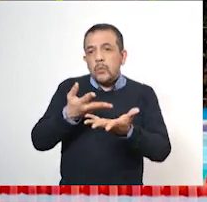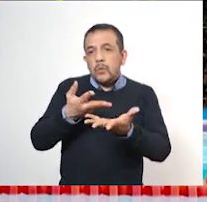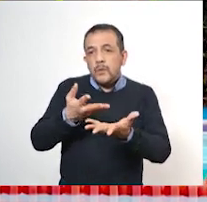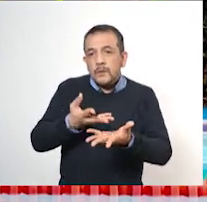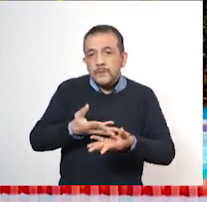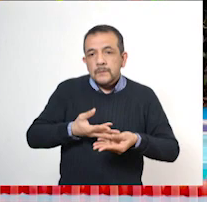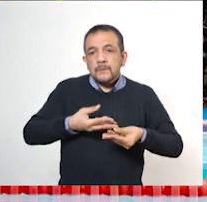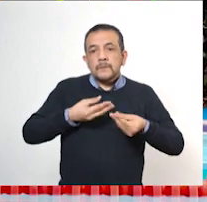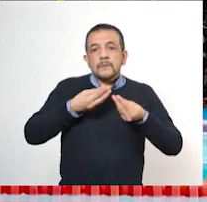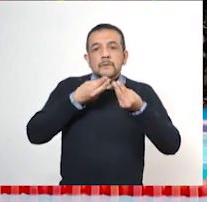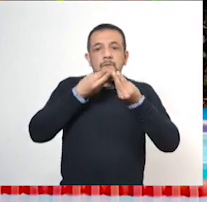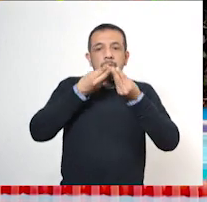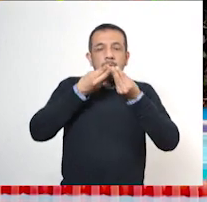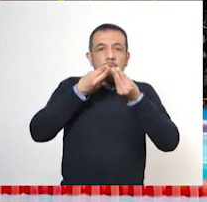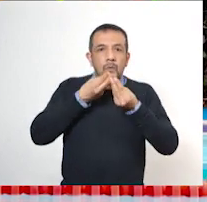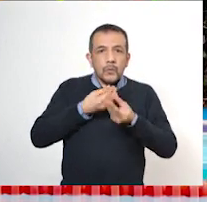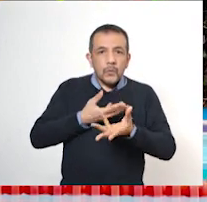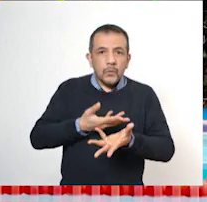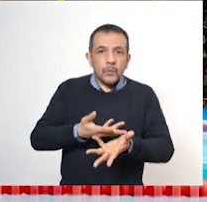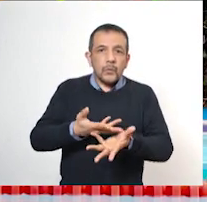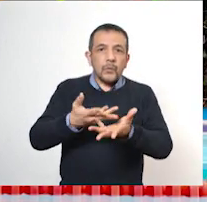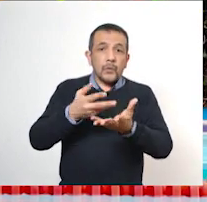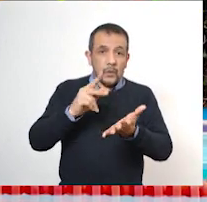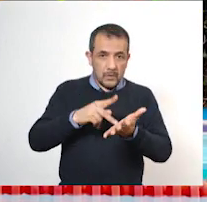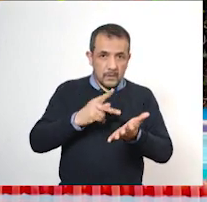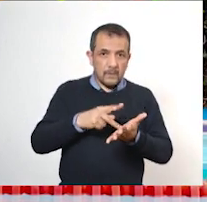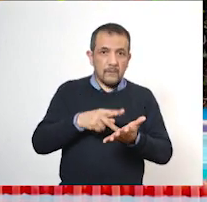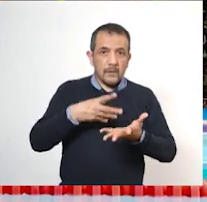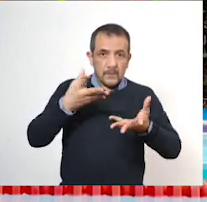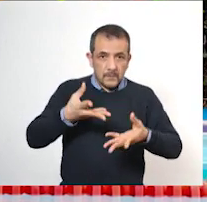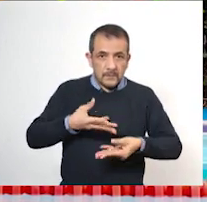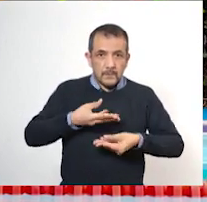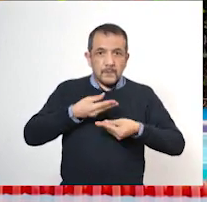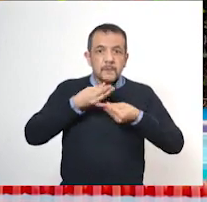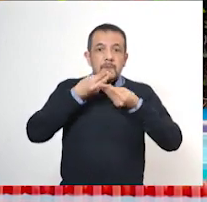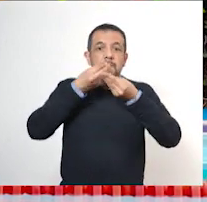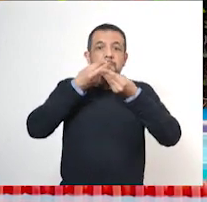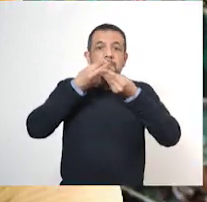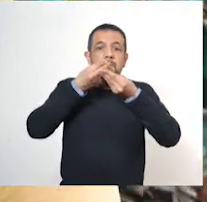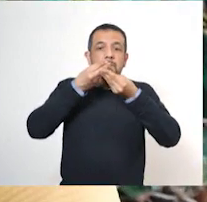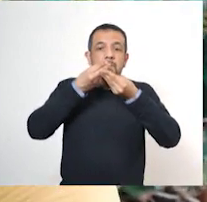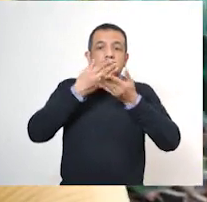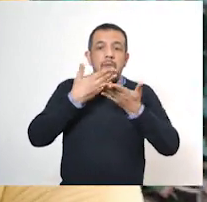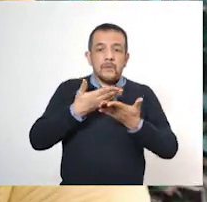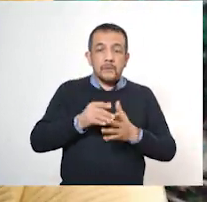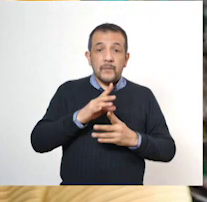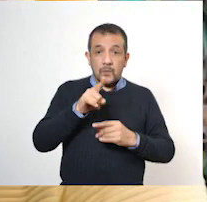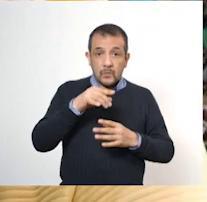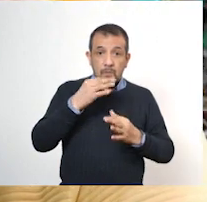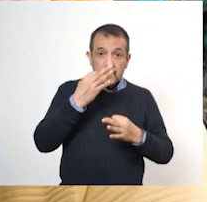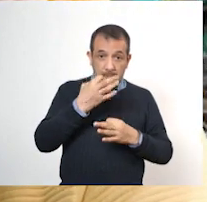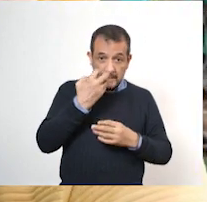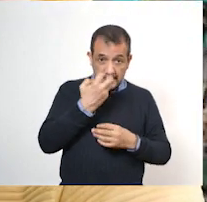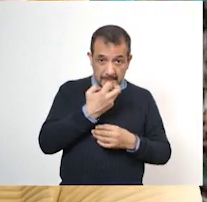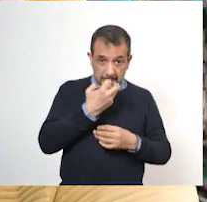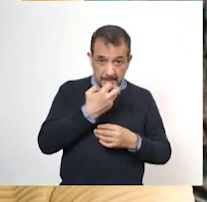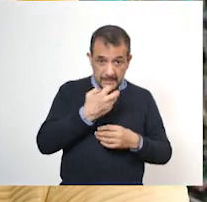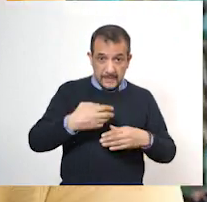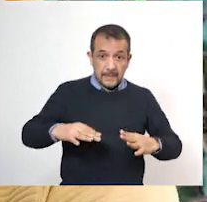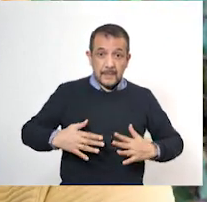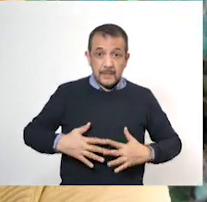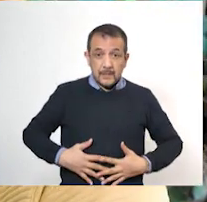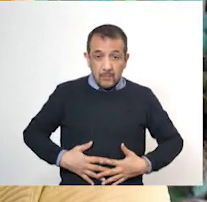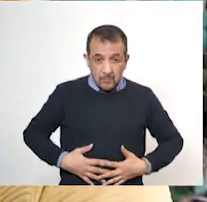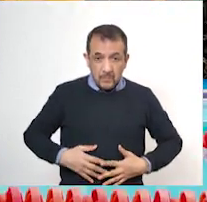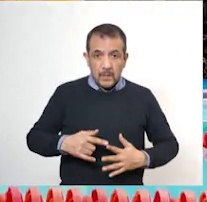exhalo. Inhalo, exhalo, una vez más, inhalo. Bien, para este ejercicio de abdominales vamos a